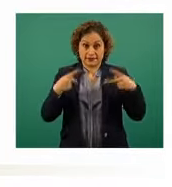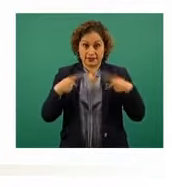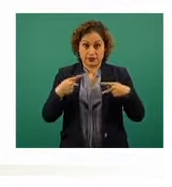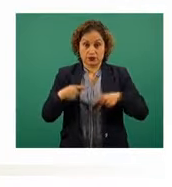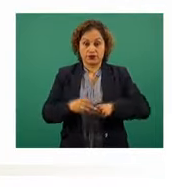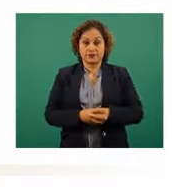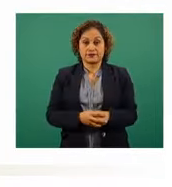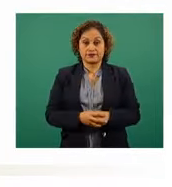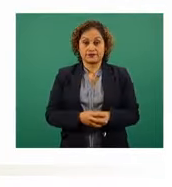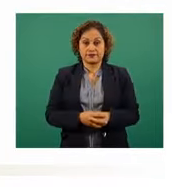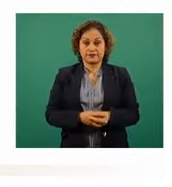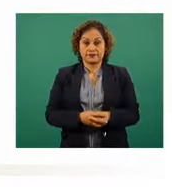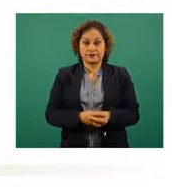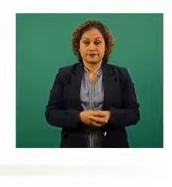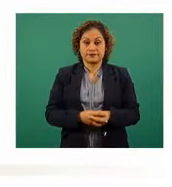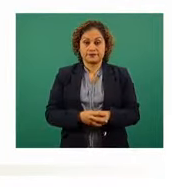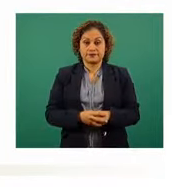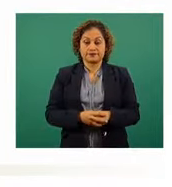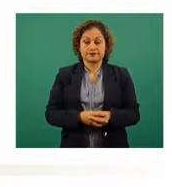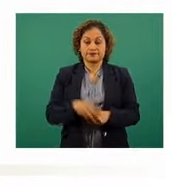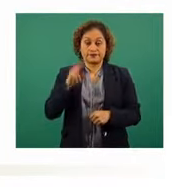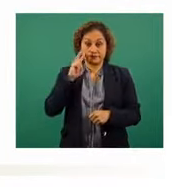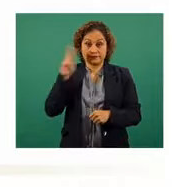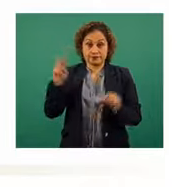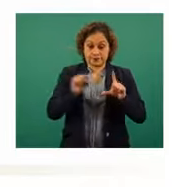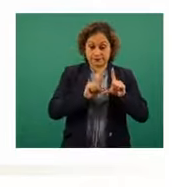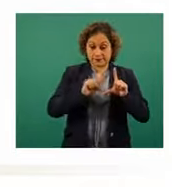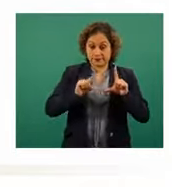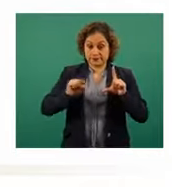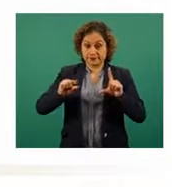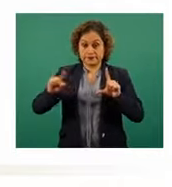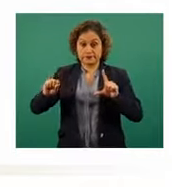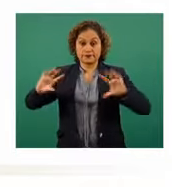la acumulación de dosis ya aplicadas, que son